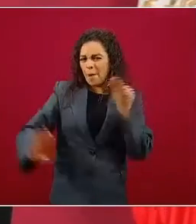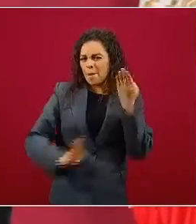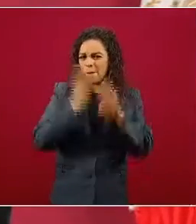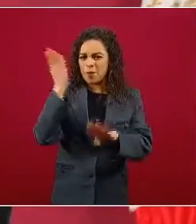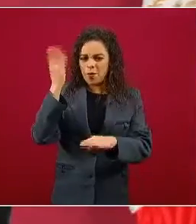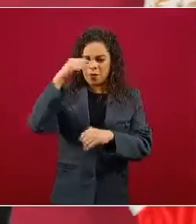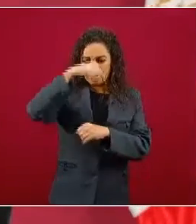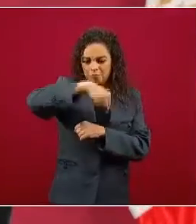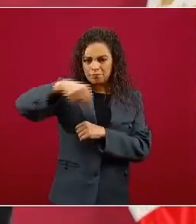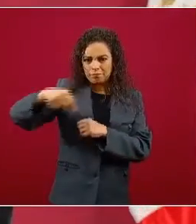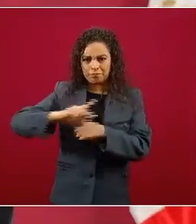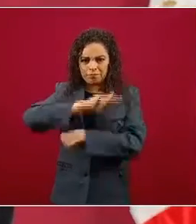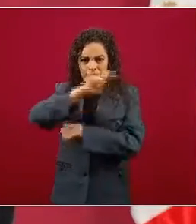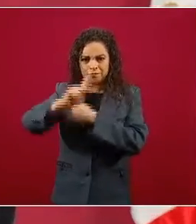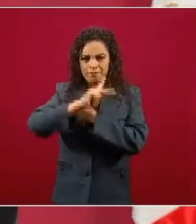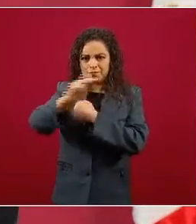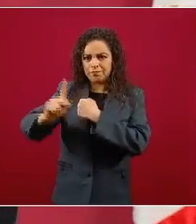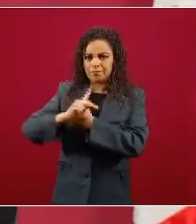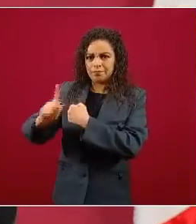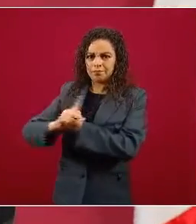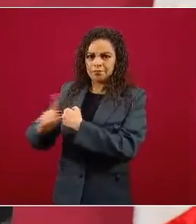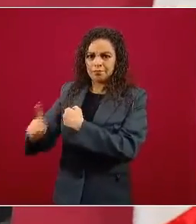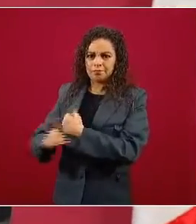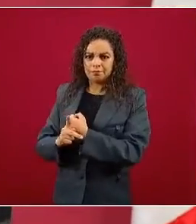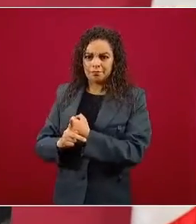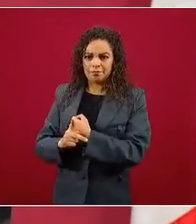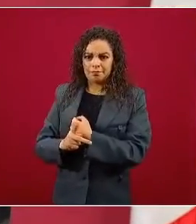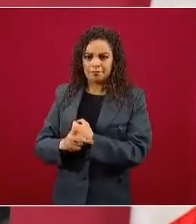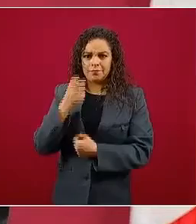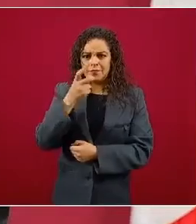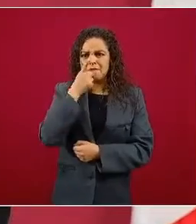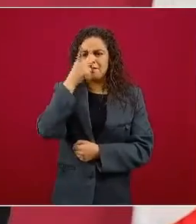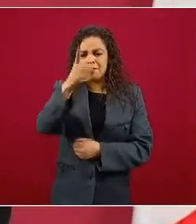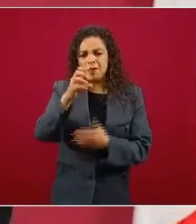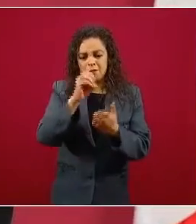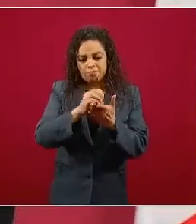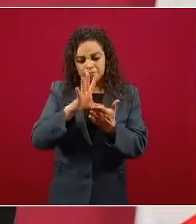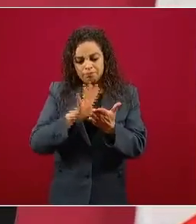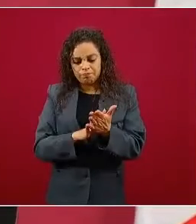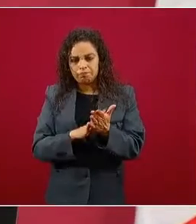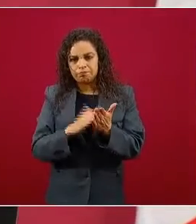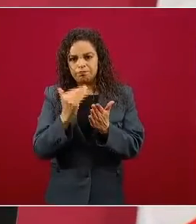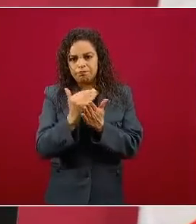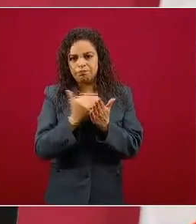Eso que hicieron de imponernos las llamadas reformas estructurales.